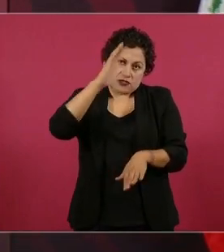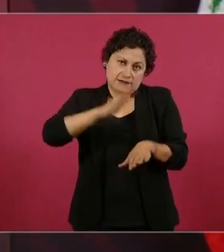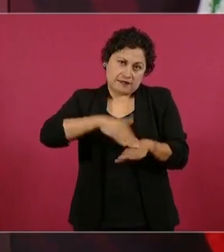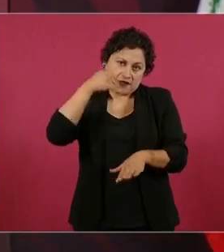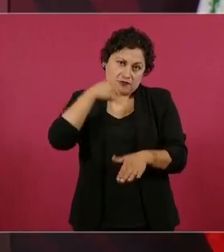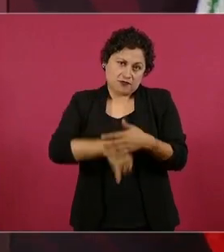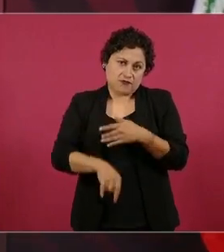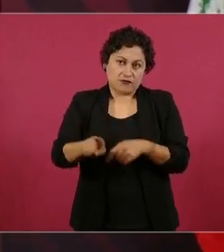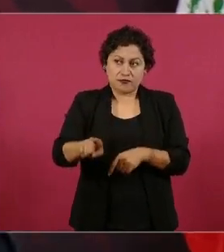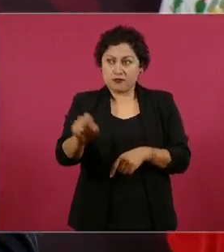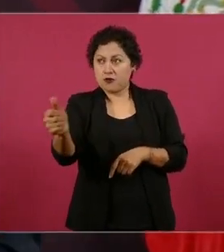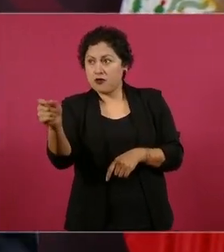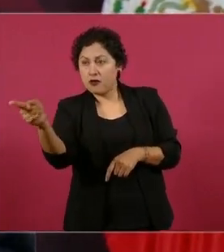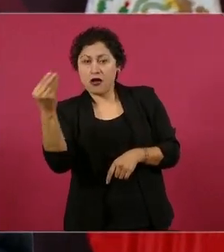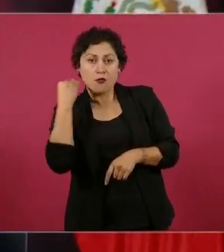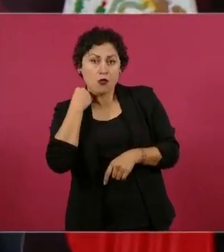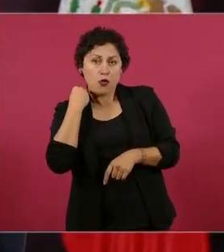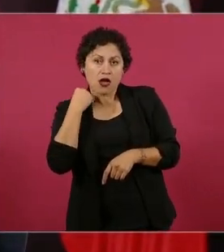a quienes